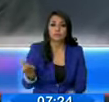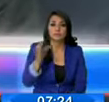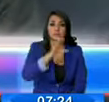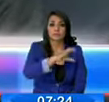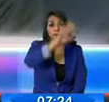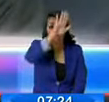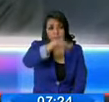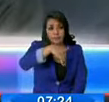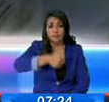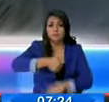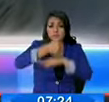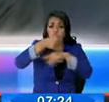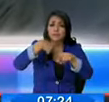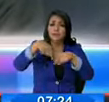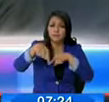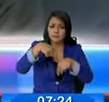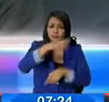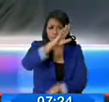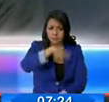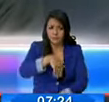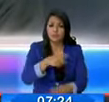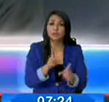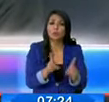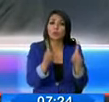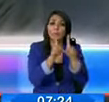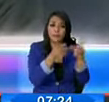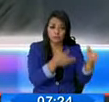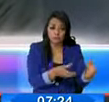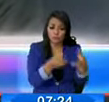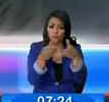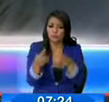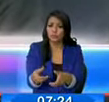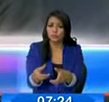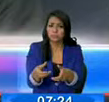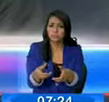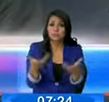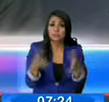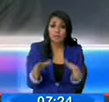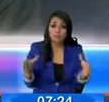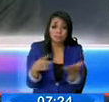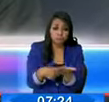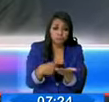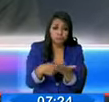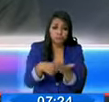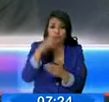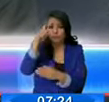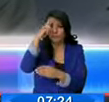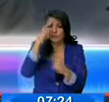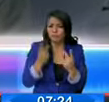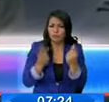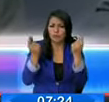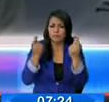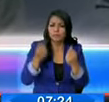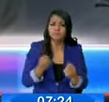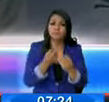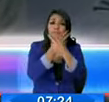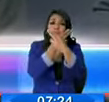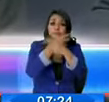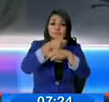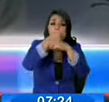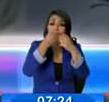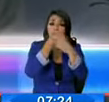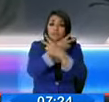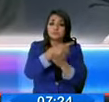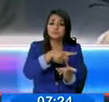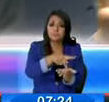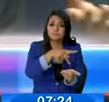Nacional de Tránsito. Presenten la documentación y con la celeridad que corresponde el Gobierno Nacional, la Agencia Nacional de Tránsito, le irá